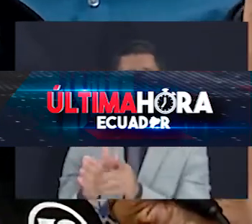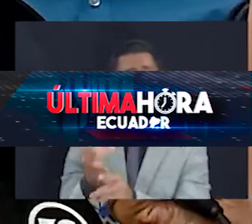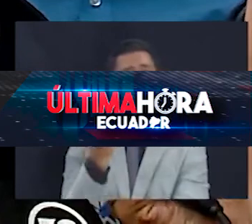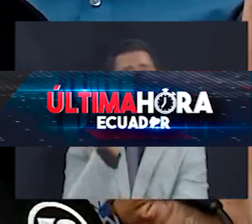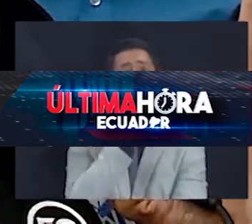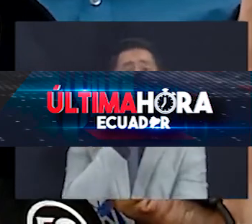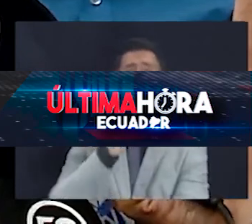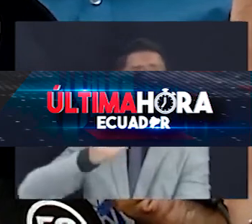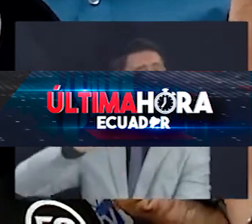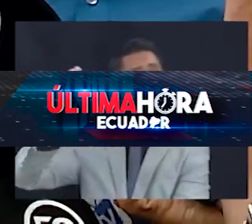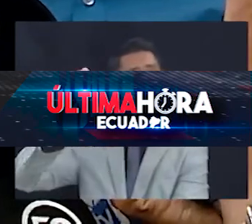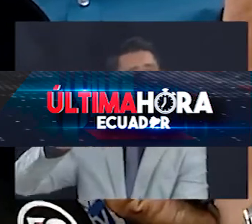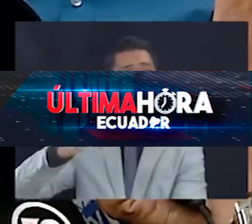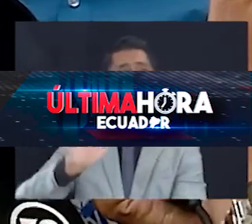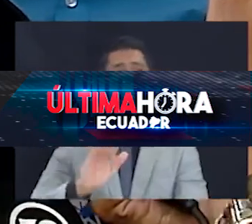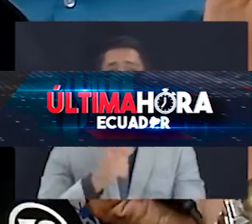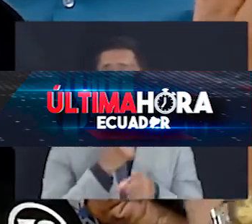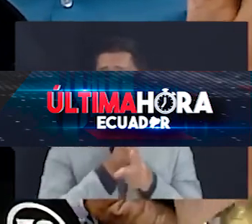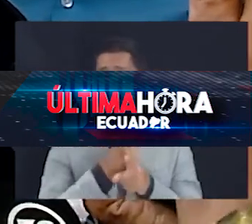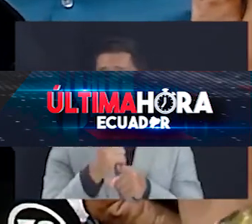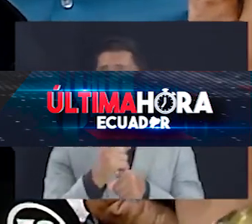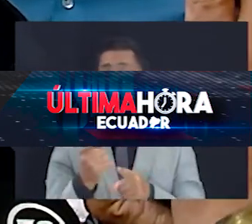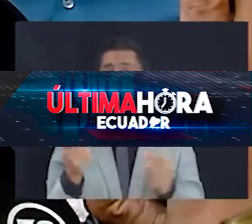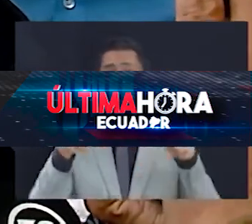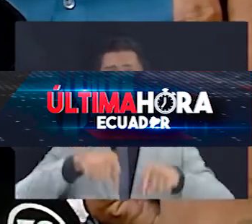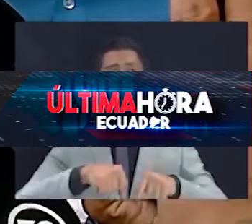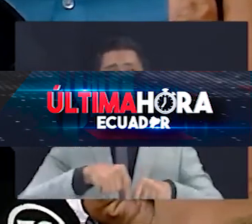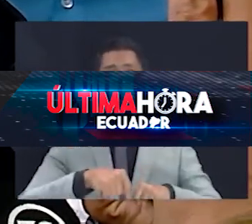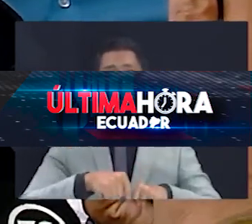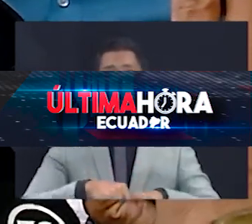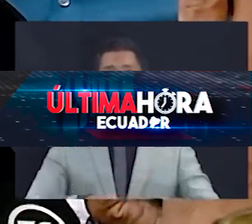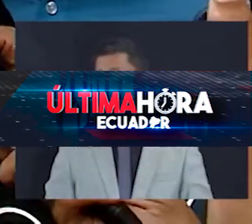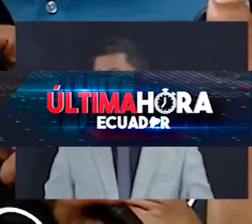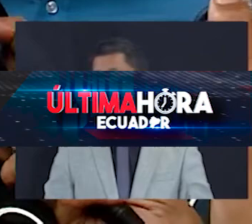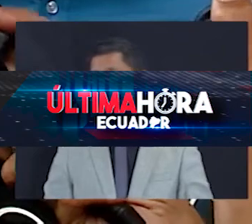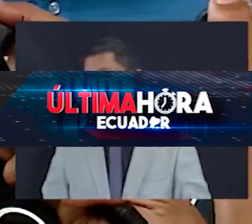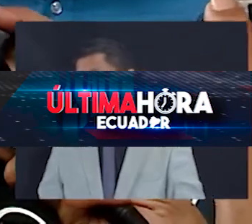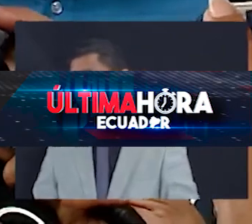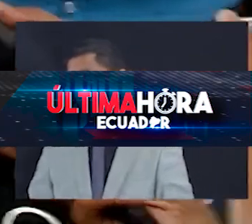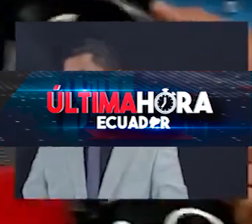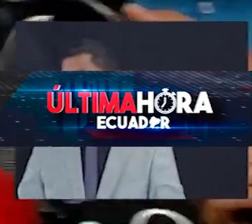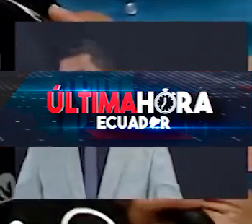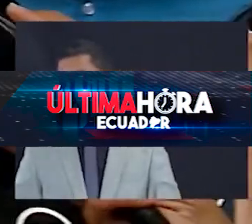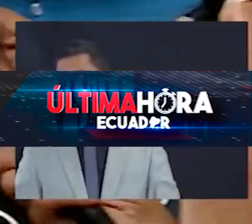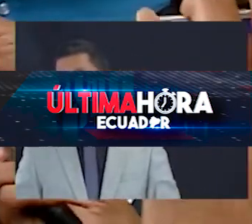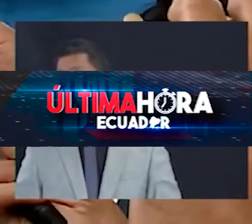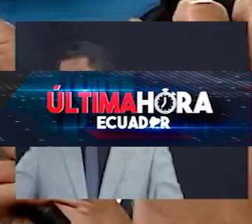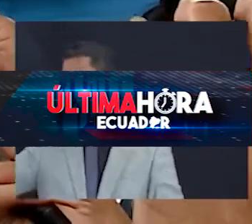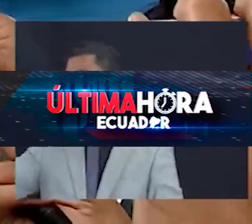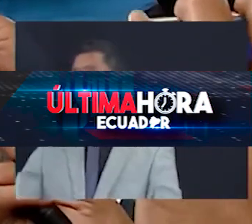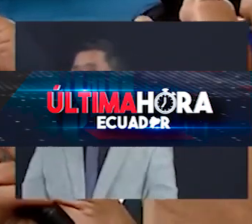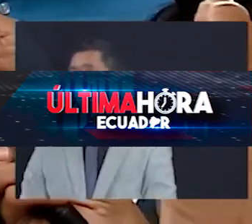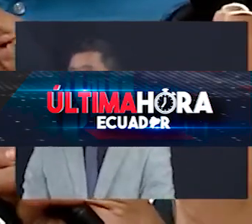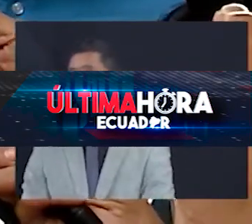el dinero que a las arcas del municipio de Guayaquil no llegan a través de varias vías. Está dejando de invertir en los sectores populares